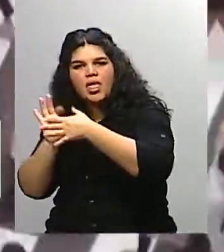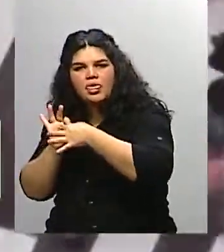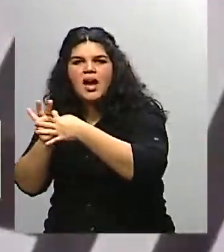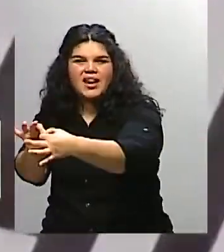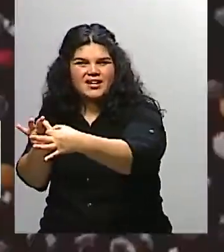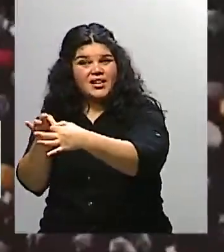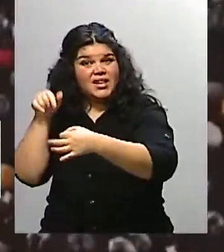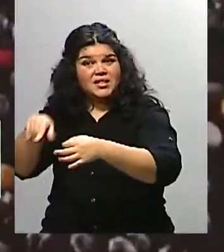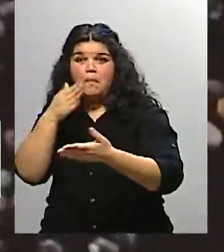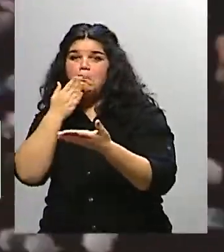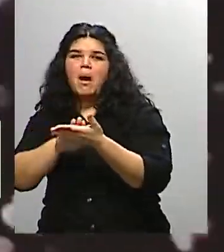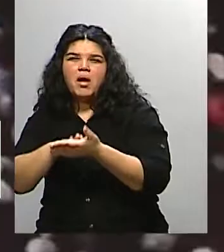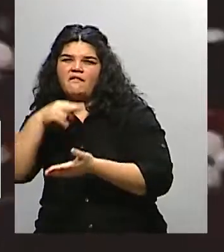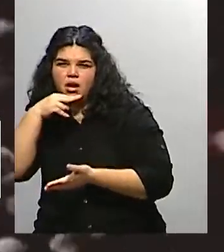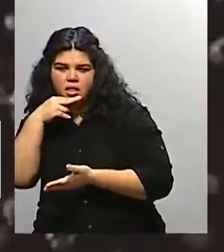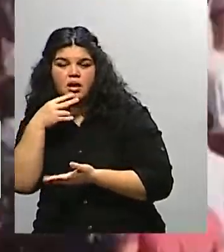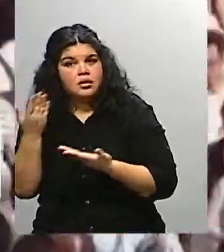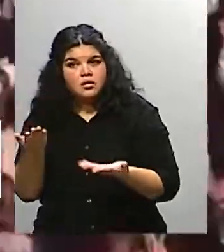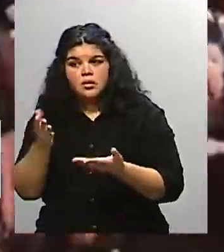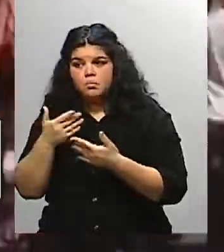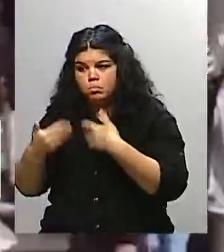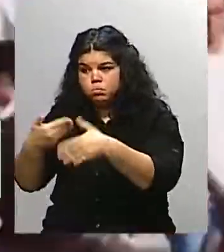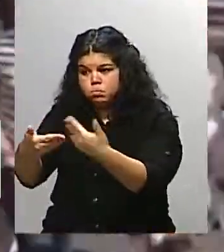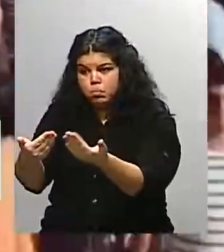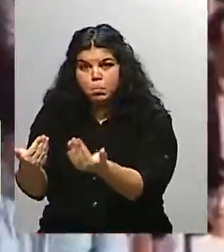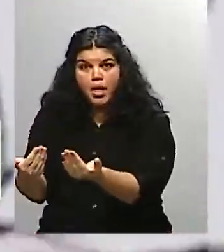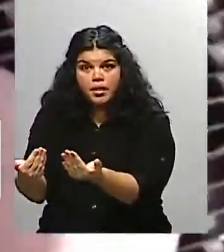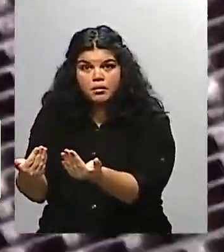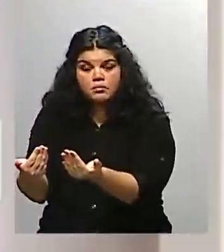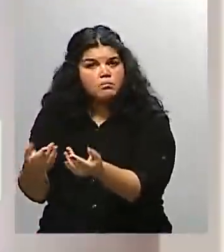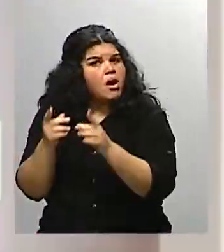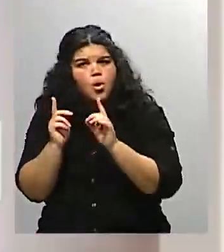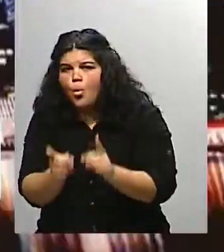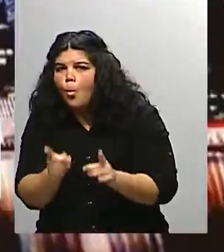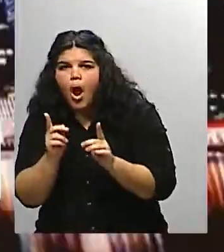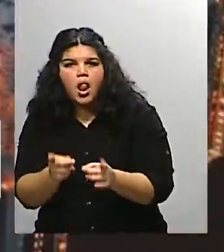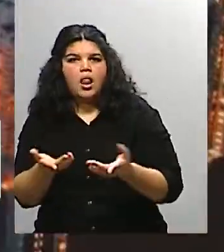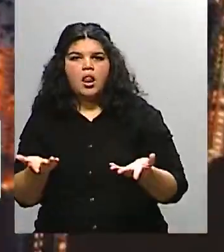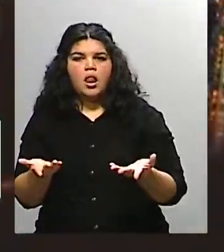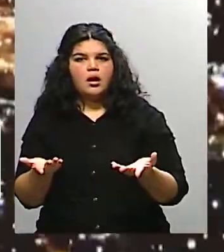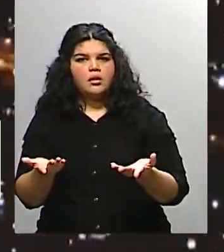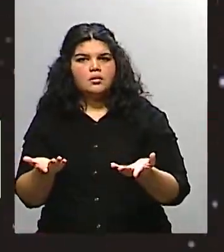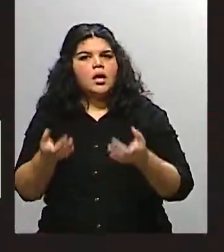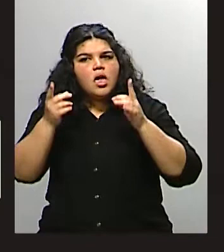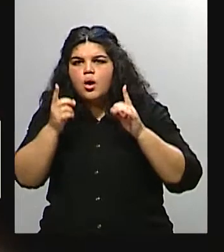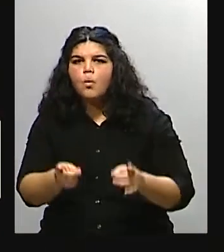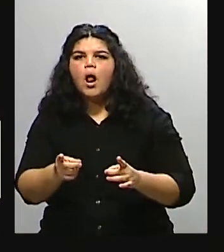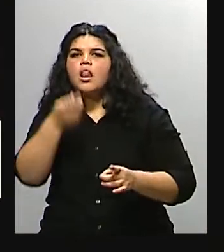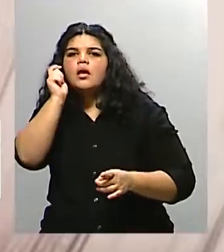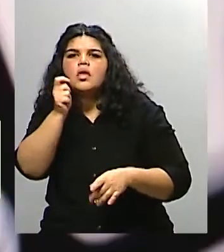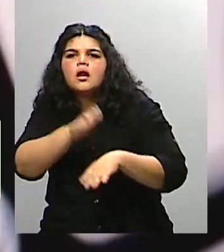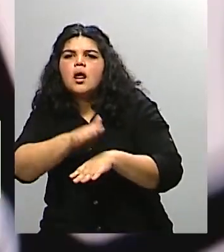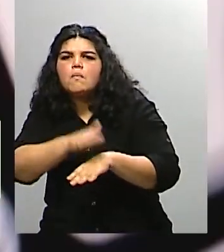ambientalmente sostenible. Entonces sí es bastante desafortunado que aún siga cayendo en manos de la sociedad